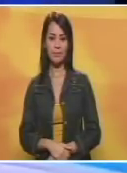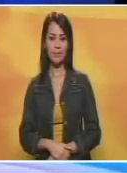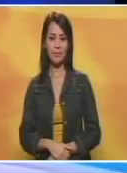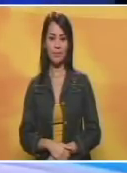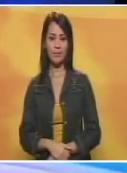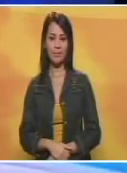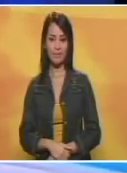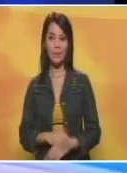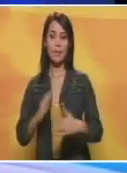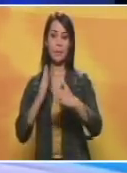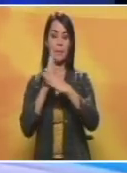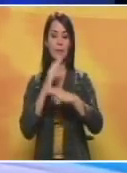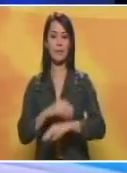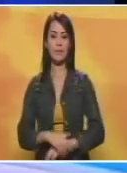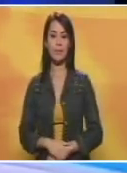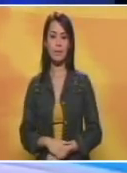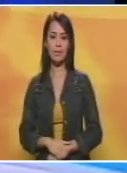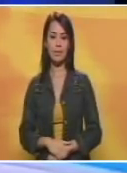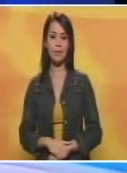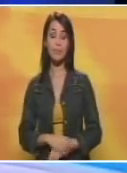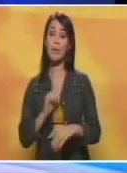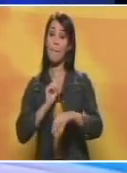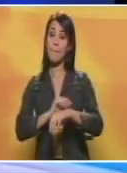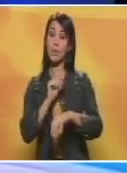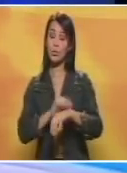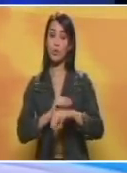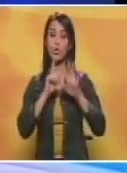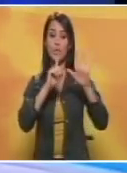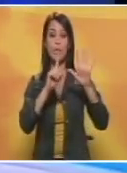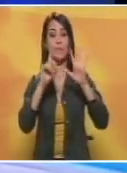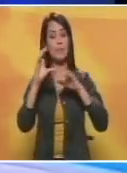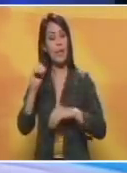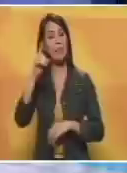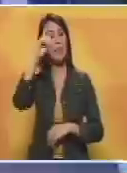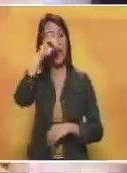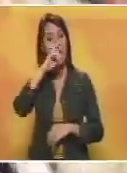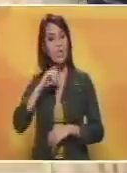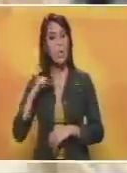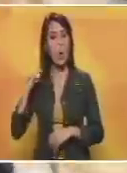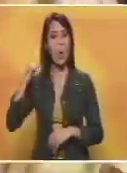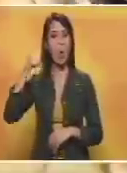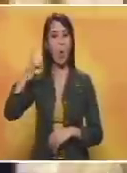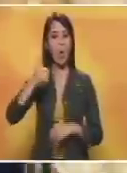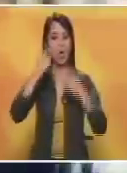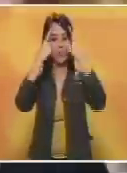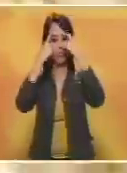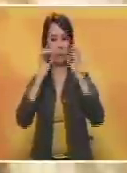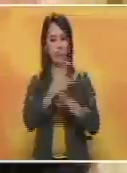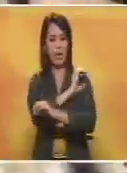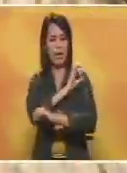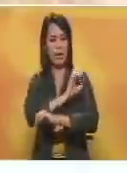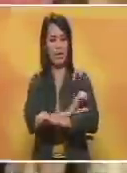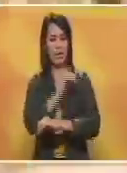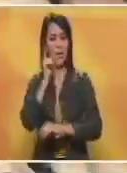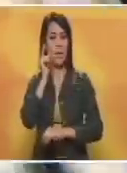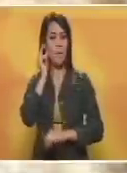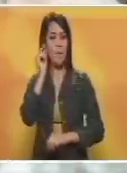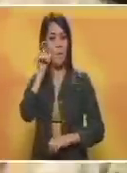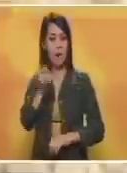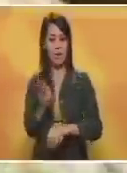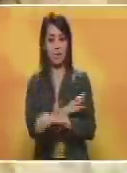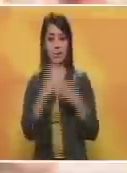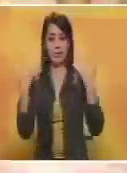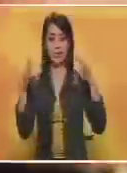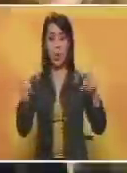al momento de hacer una nueva pausa en breve 60 años de plenitud y energía la reina del pop celebró por todo lo alto